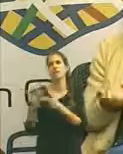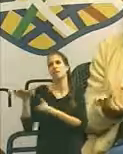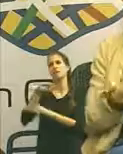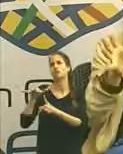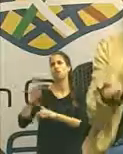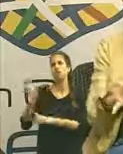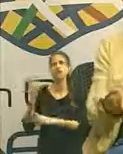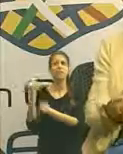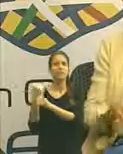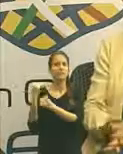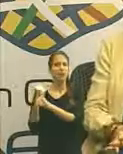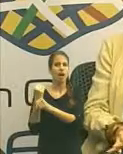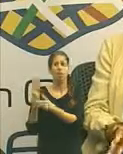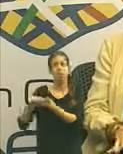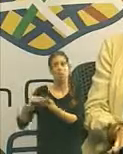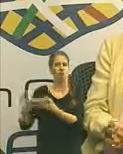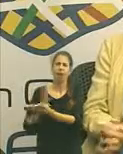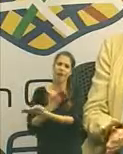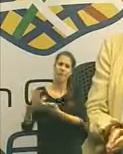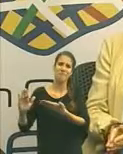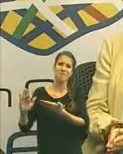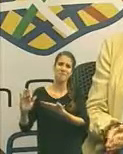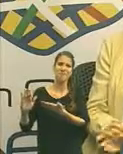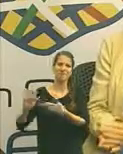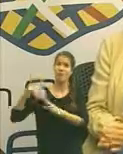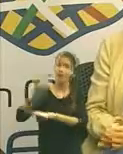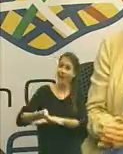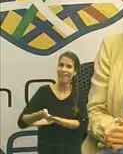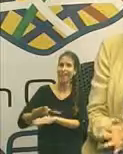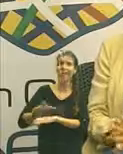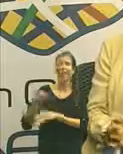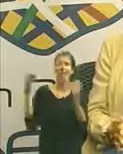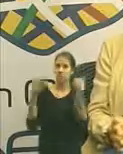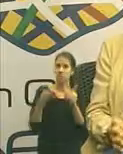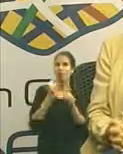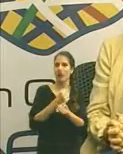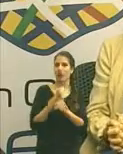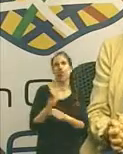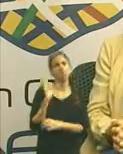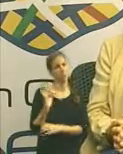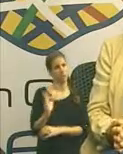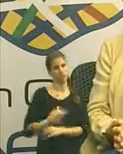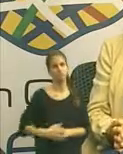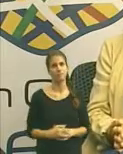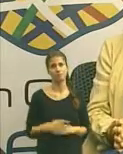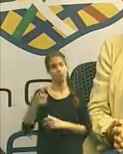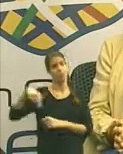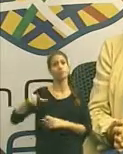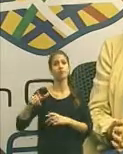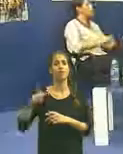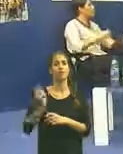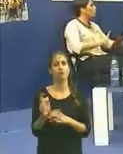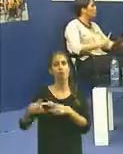entornos que no son el despacho y que tienen muchísimo beneficio. Y por parte, por ejemplo, de lo que son